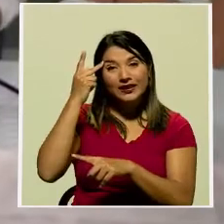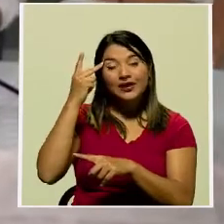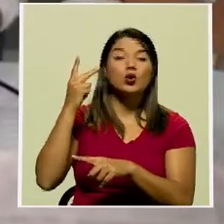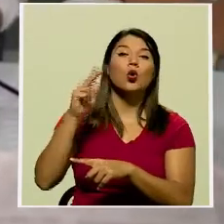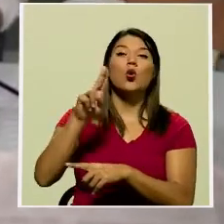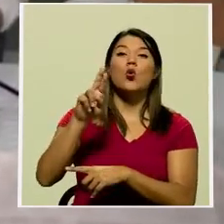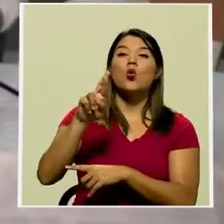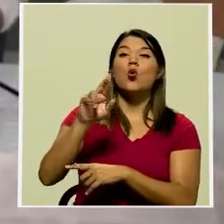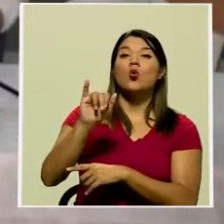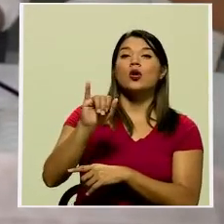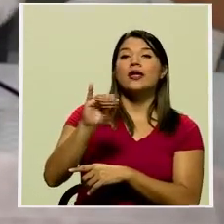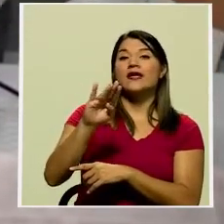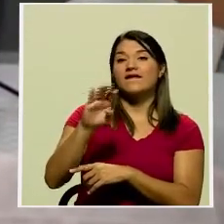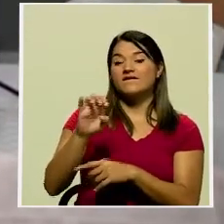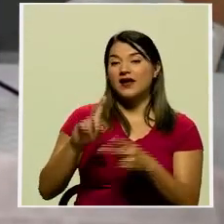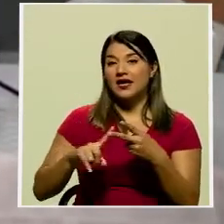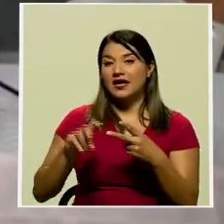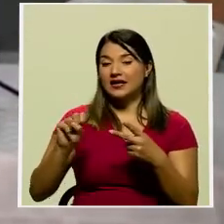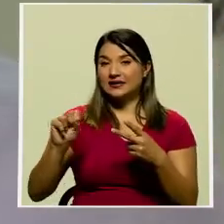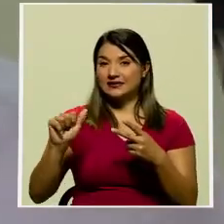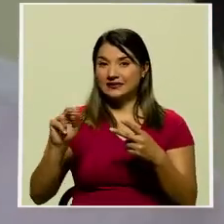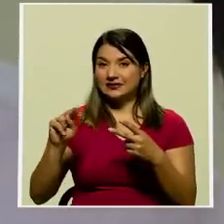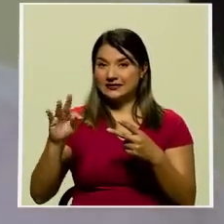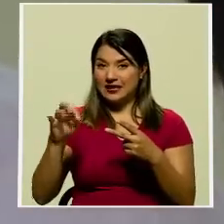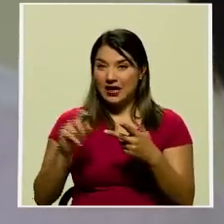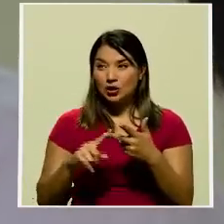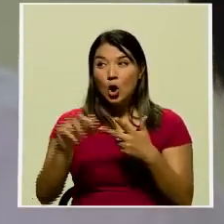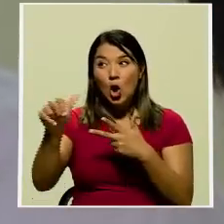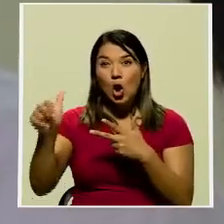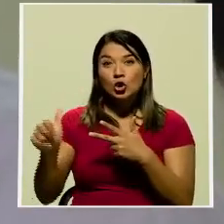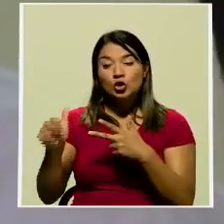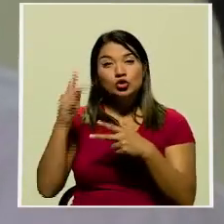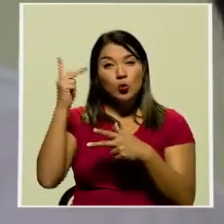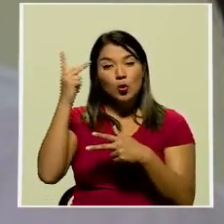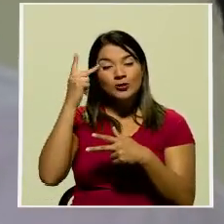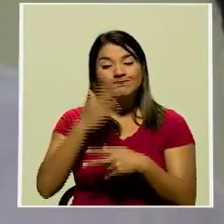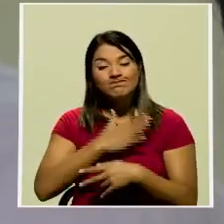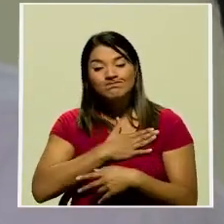el jefe de la oposición Gustavo Petro, lamentaron el fallecimiento.